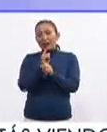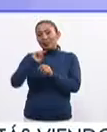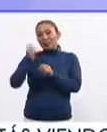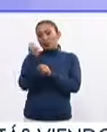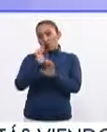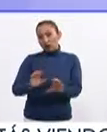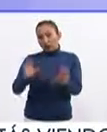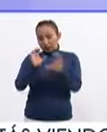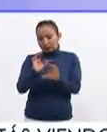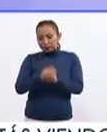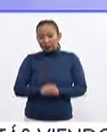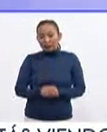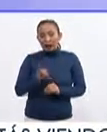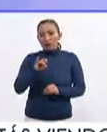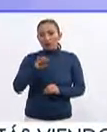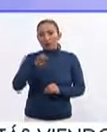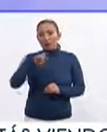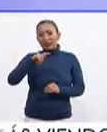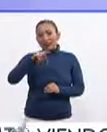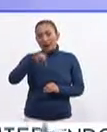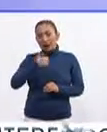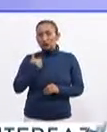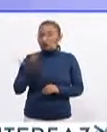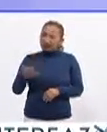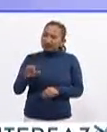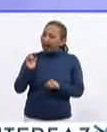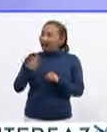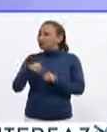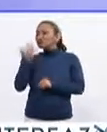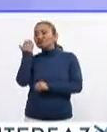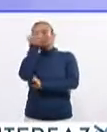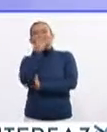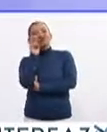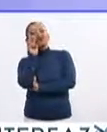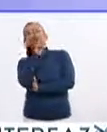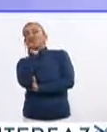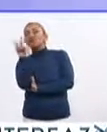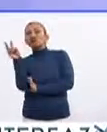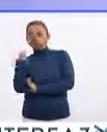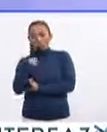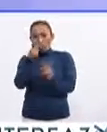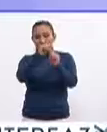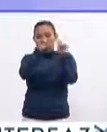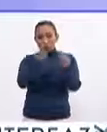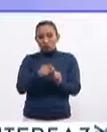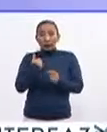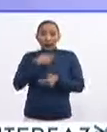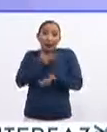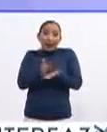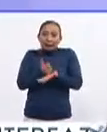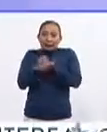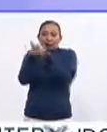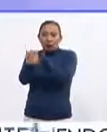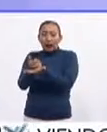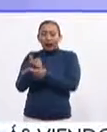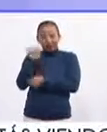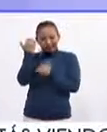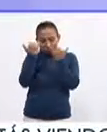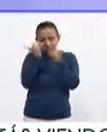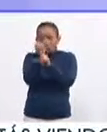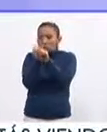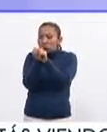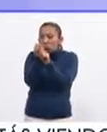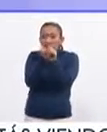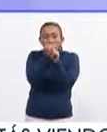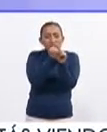informática. Y estaba buscando yo algo que, aparte de titularme, pudiera servir. Entonces empecé a hacer un